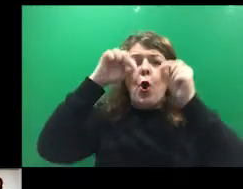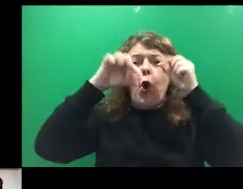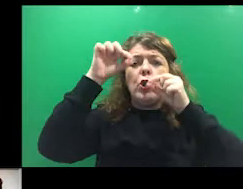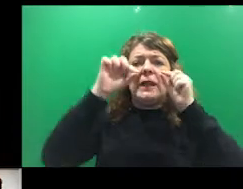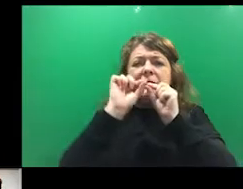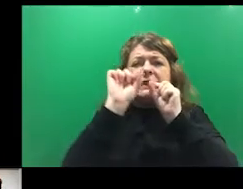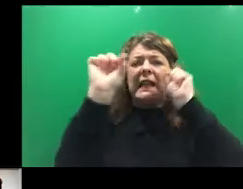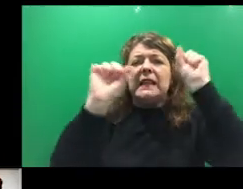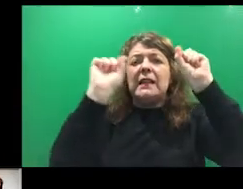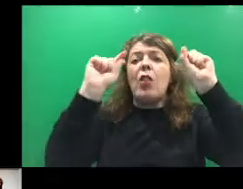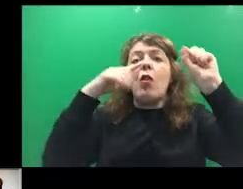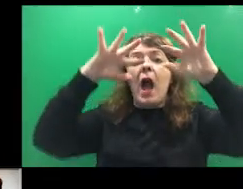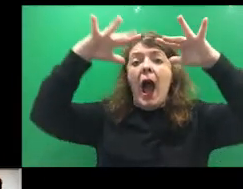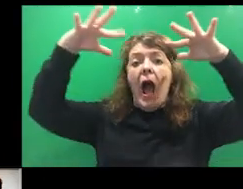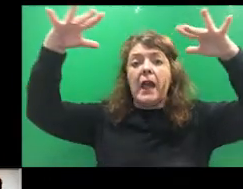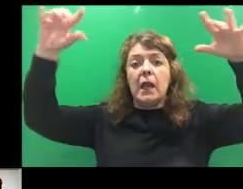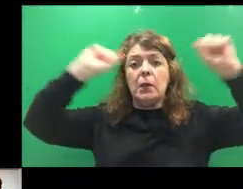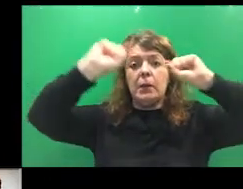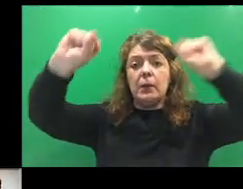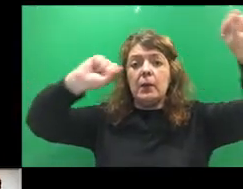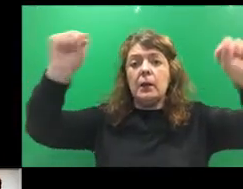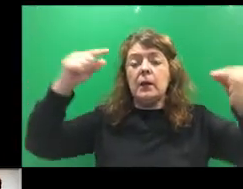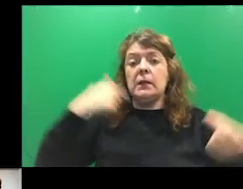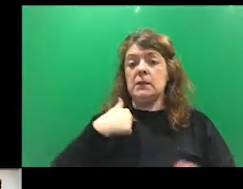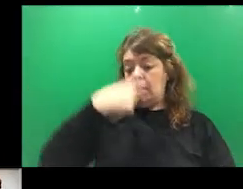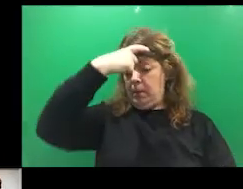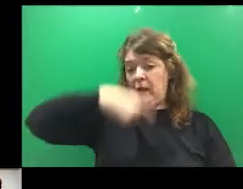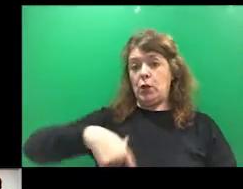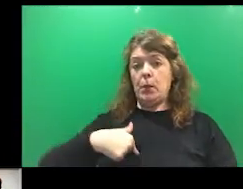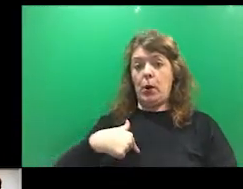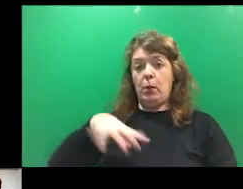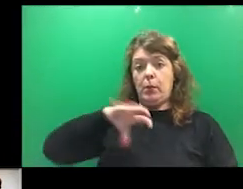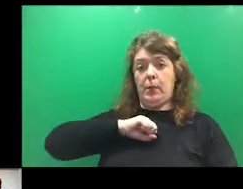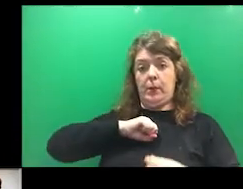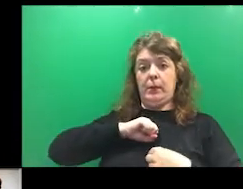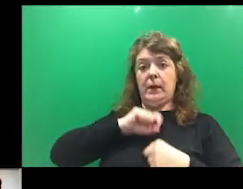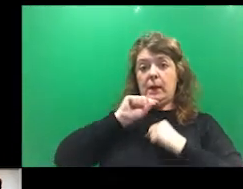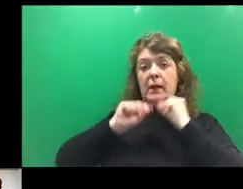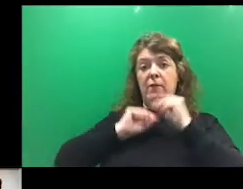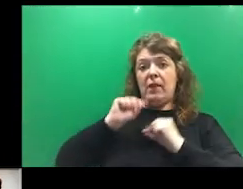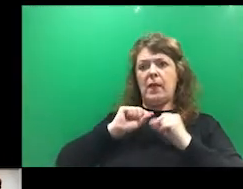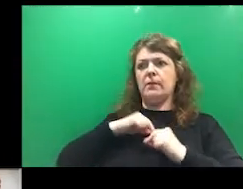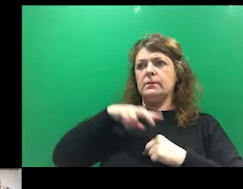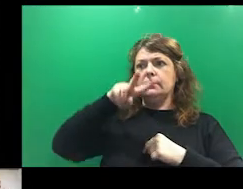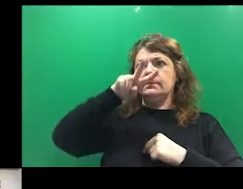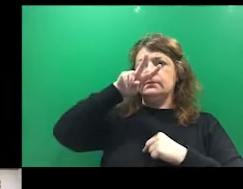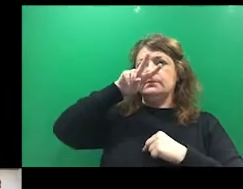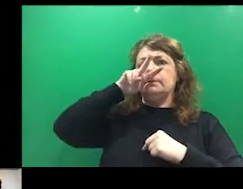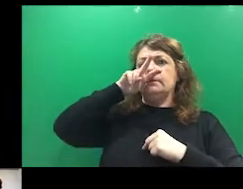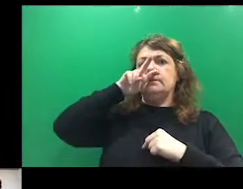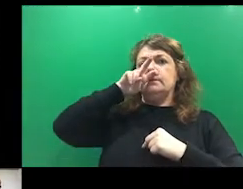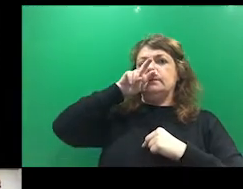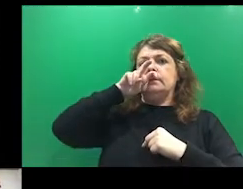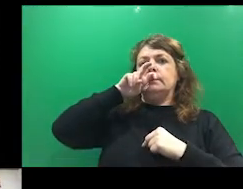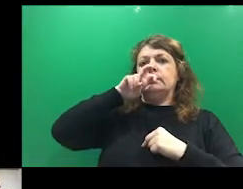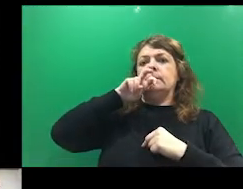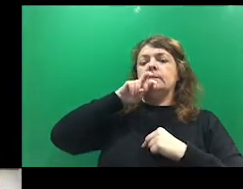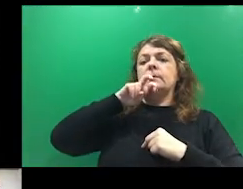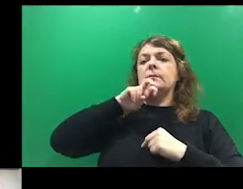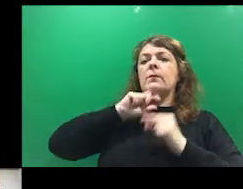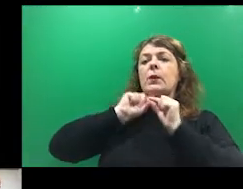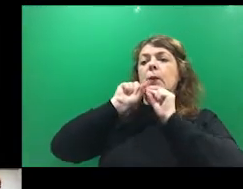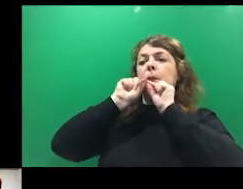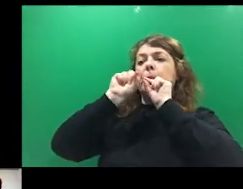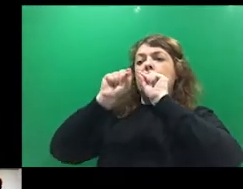partículas de estas chiquititas, gotitas de estas chiquititas que se quedan en el aire. Si una persona está infectada, al respirar, deja